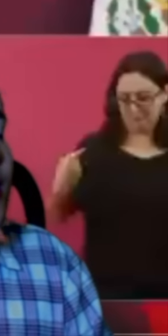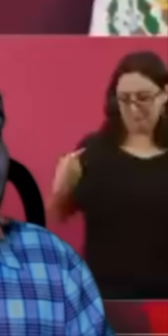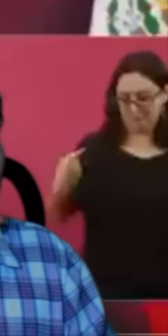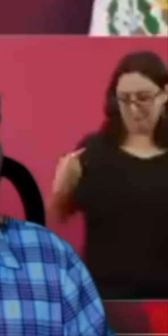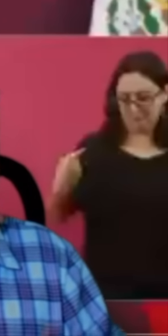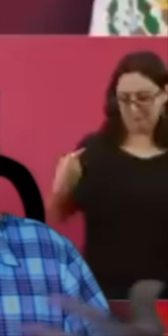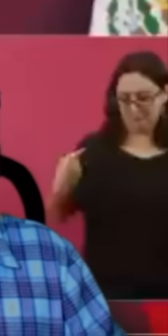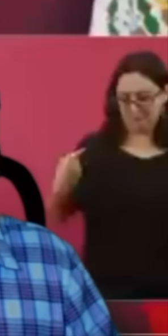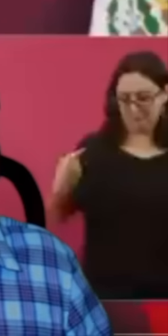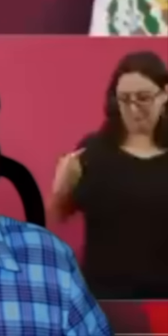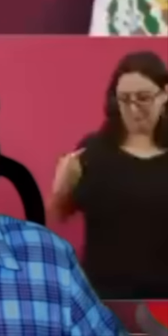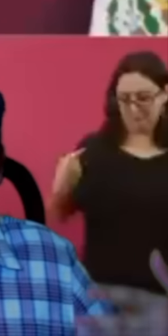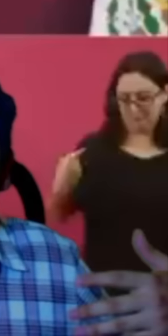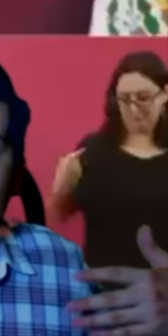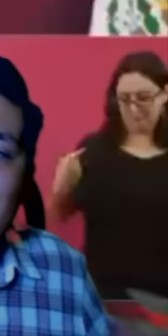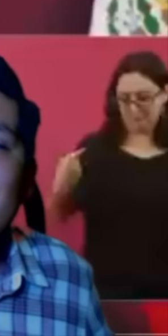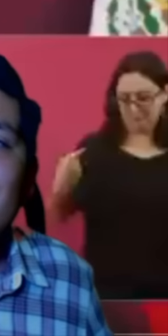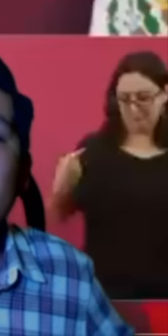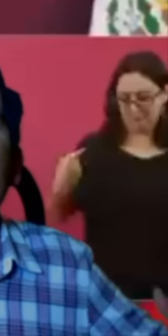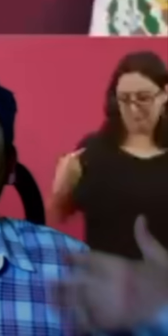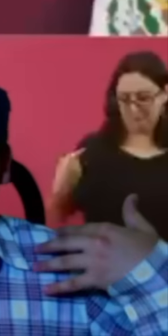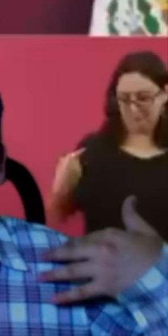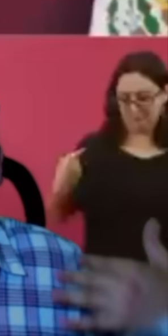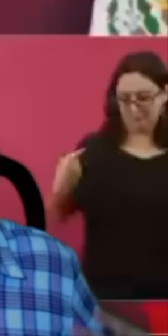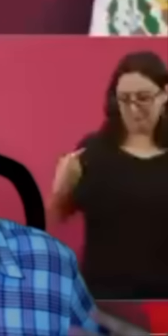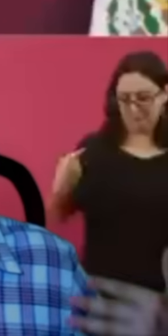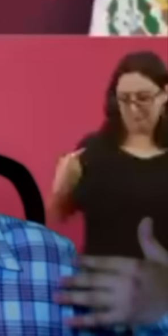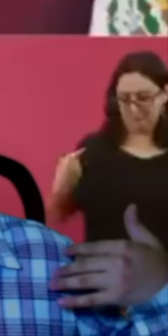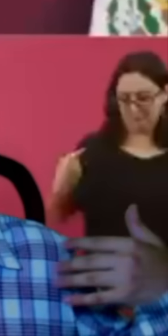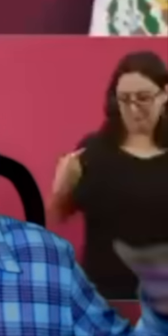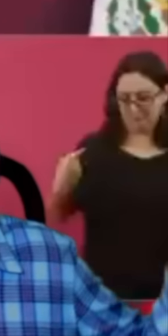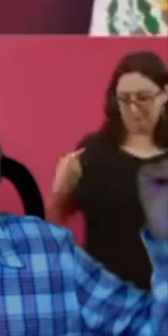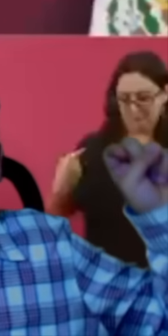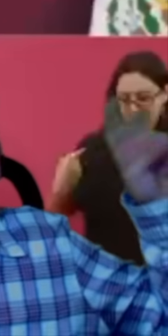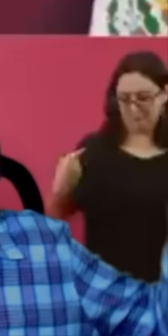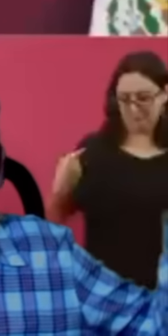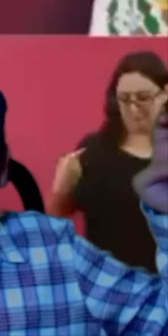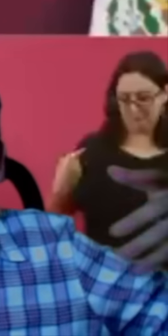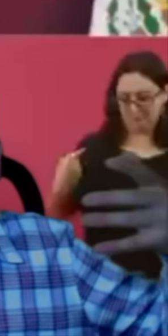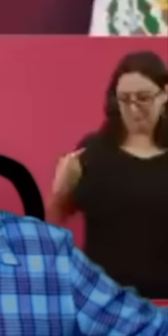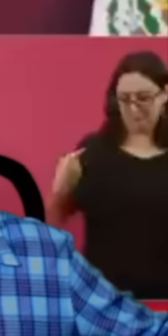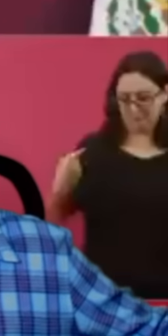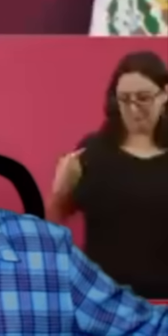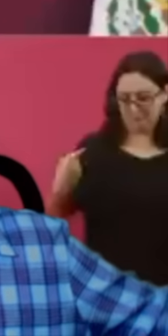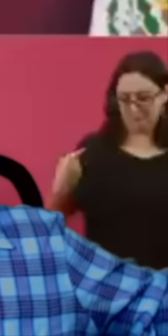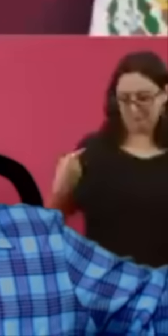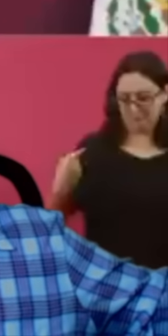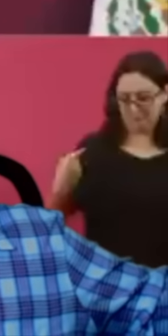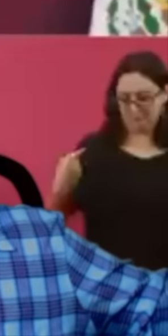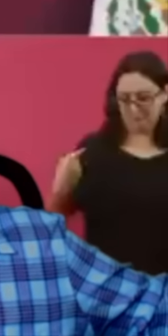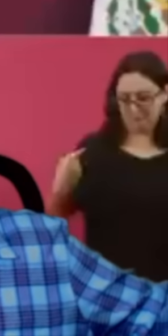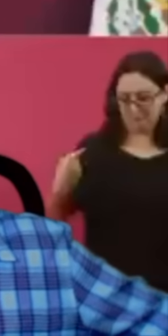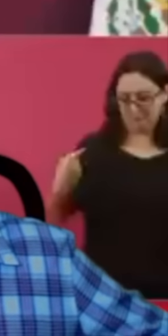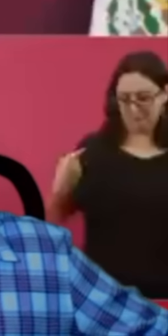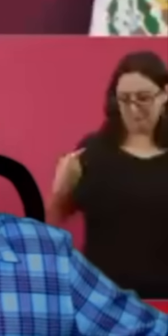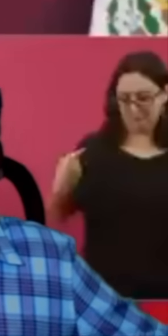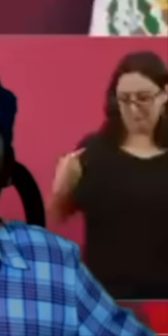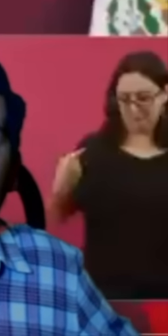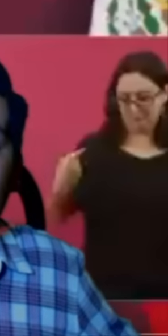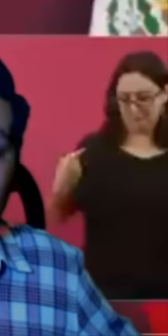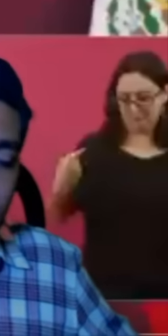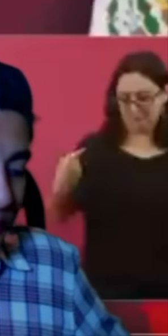pedazo habla sobre el INE, sobre las otras instituciones autónomas que también pues han